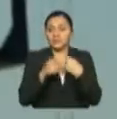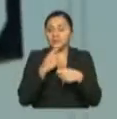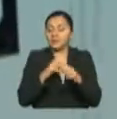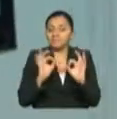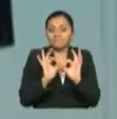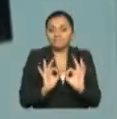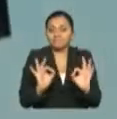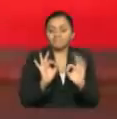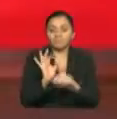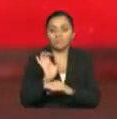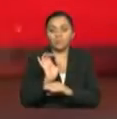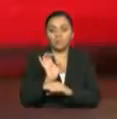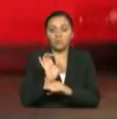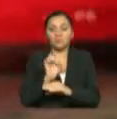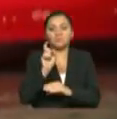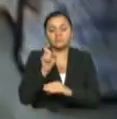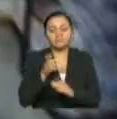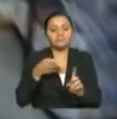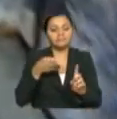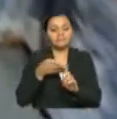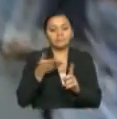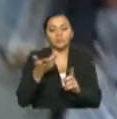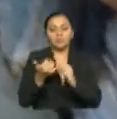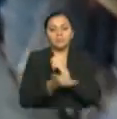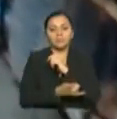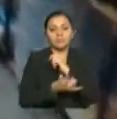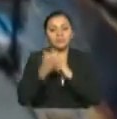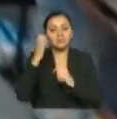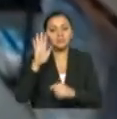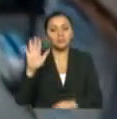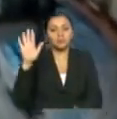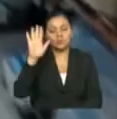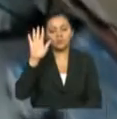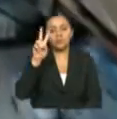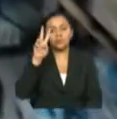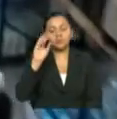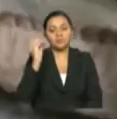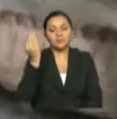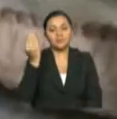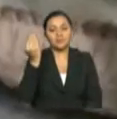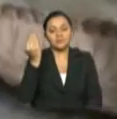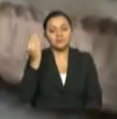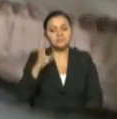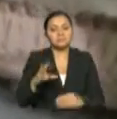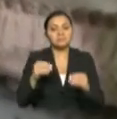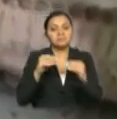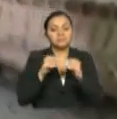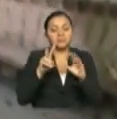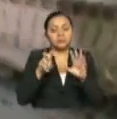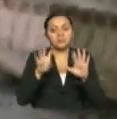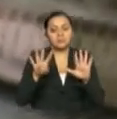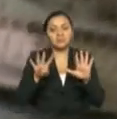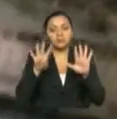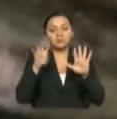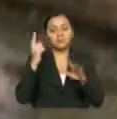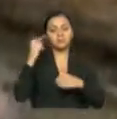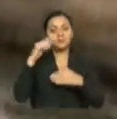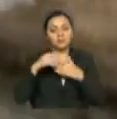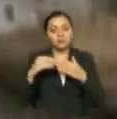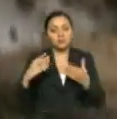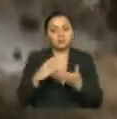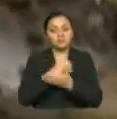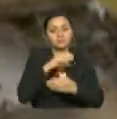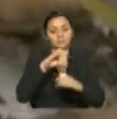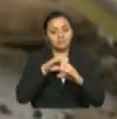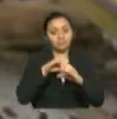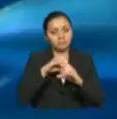petroleras ecuatorianas se dirigen a los países de Europa y en el 2015 estas sumaron 2.019 millones de dólares. Por